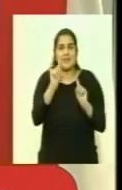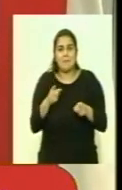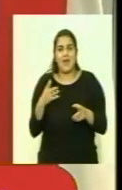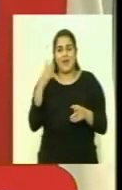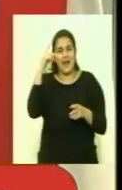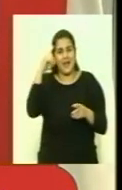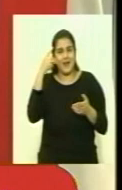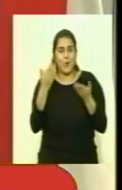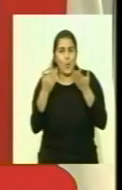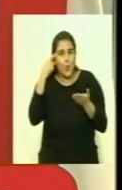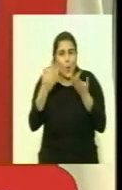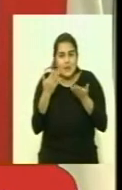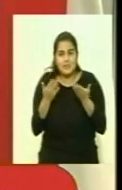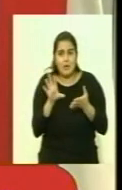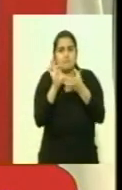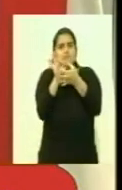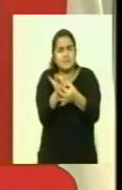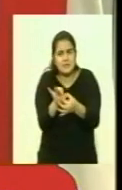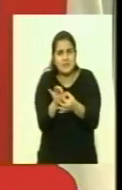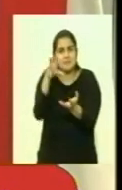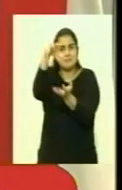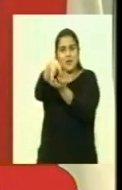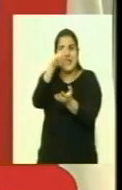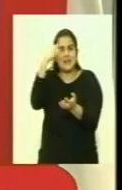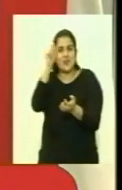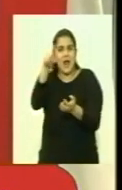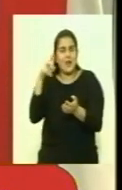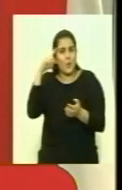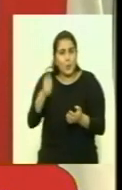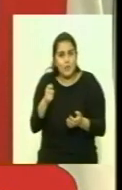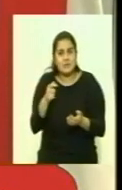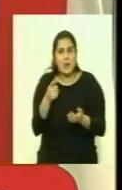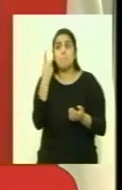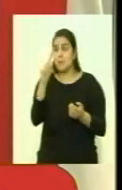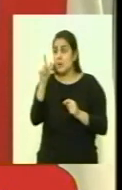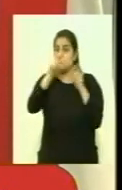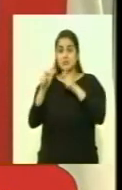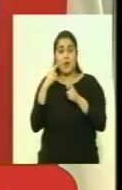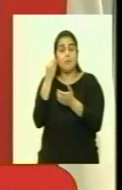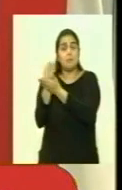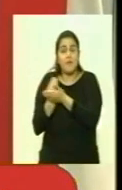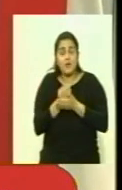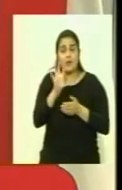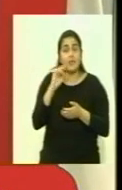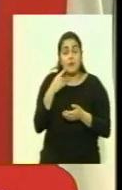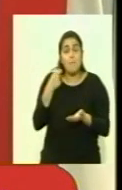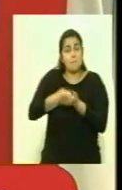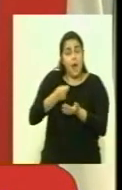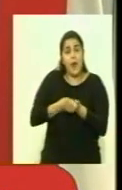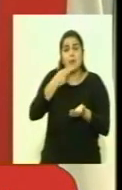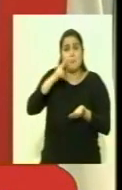enganche con la Corte Suprema de Justicia. Sin embargo, los contribuyentes entrerrianos pagan sus impuestos de manera